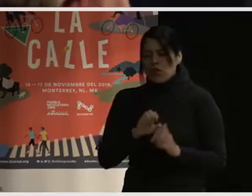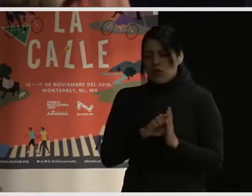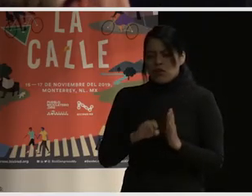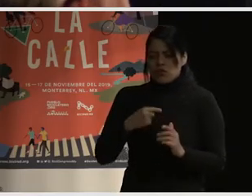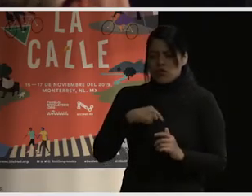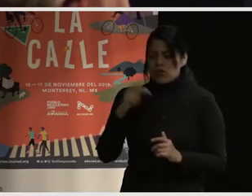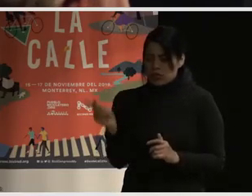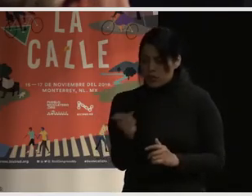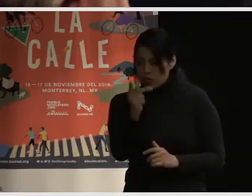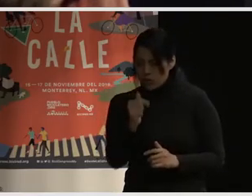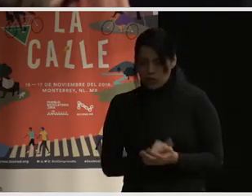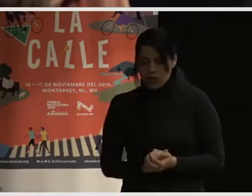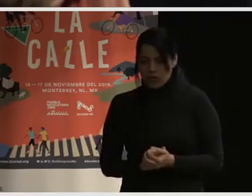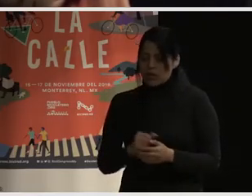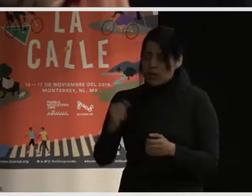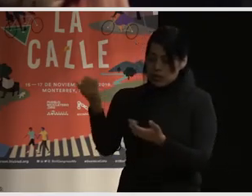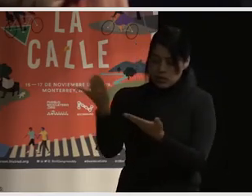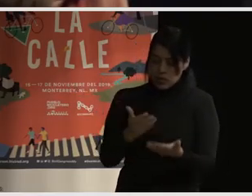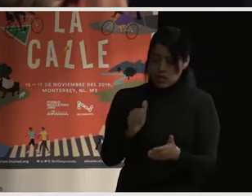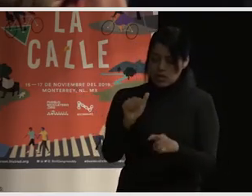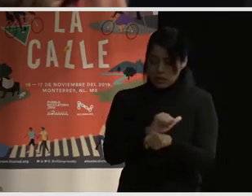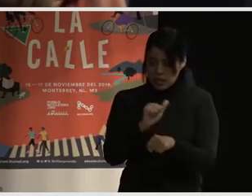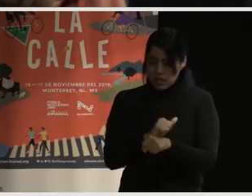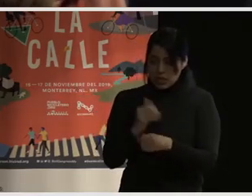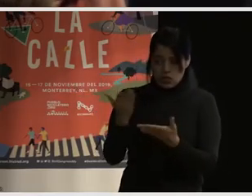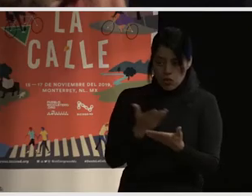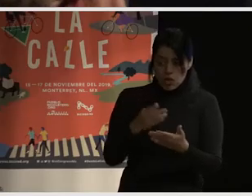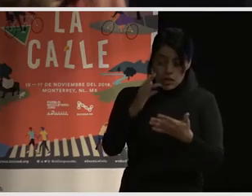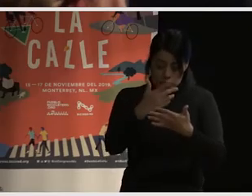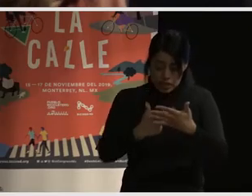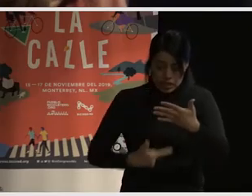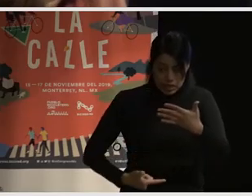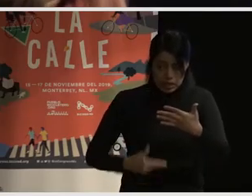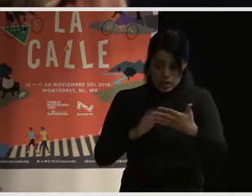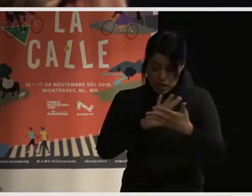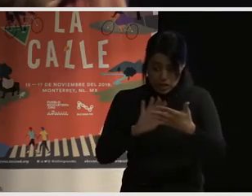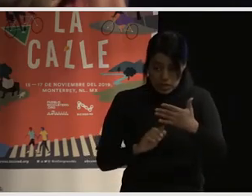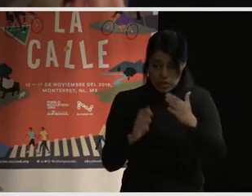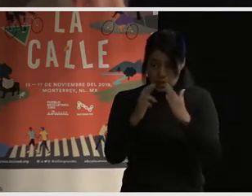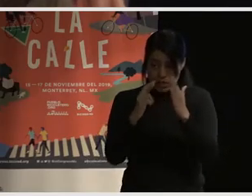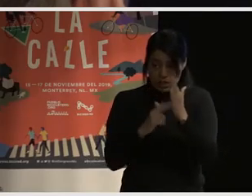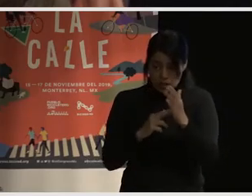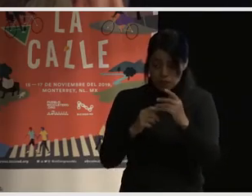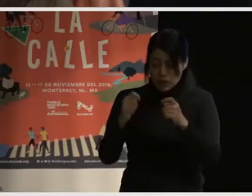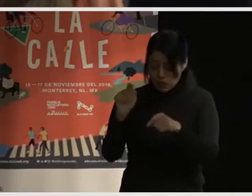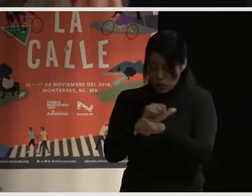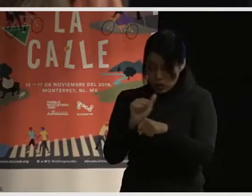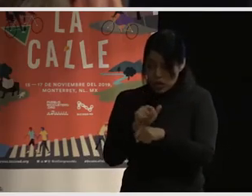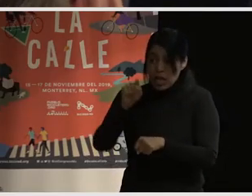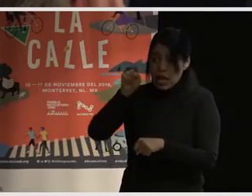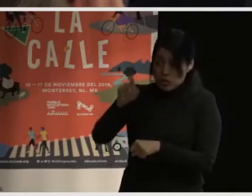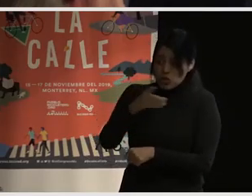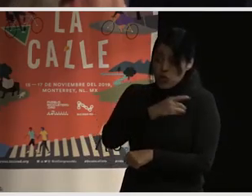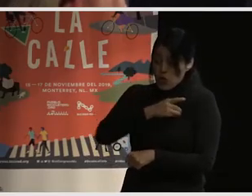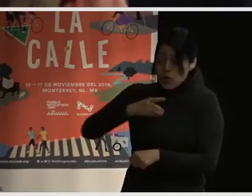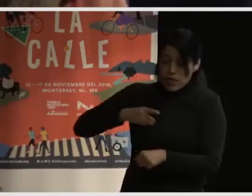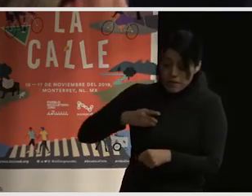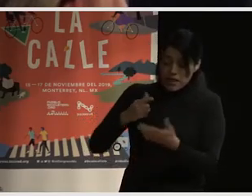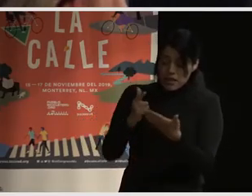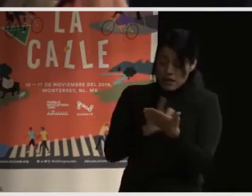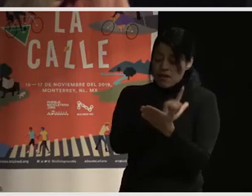ciudadanos llegaste manejando si ya leíste el reglamento de tránsito no es tu obligación como ciudadano leer un